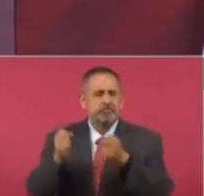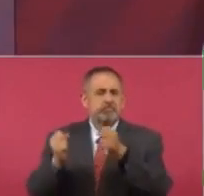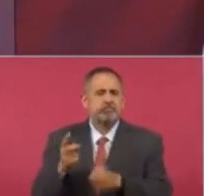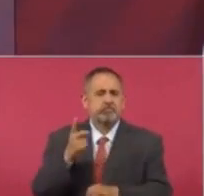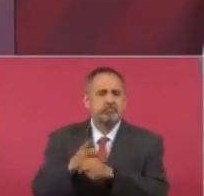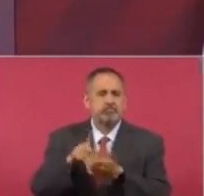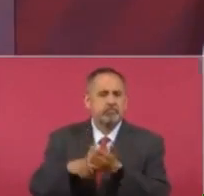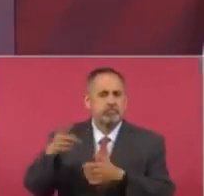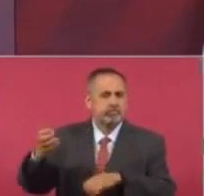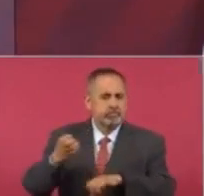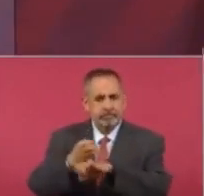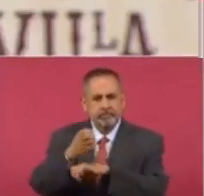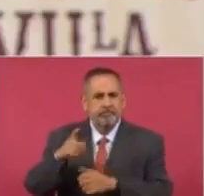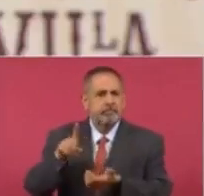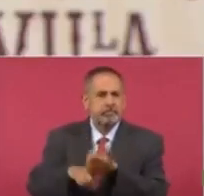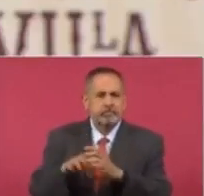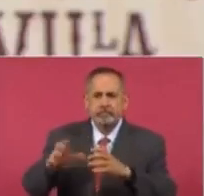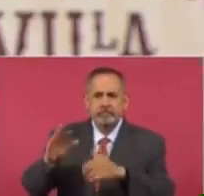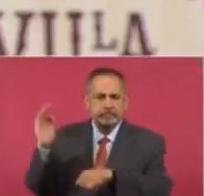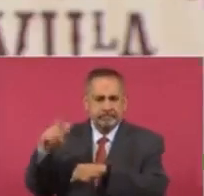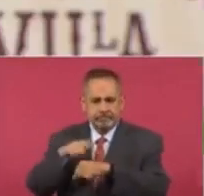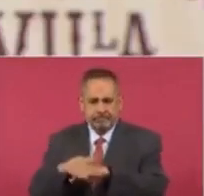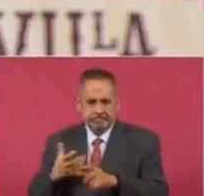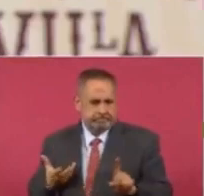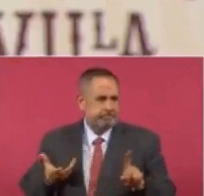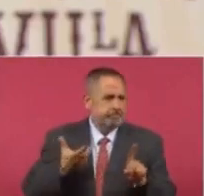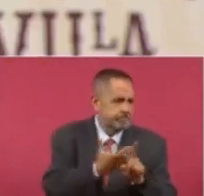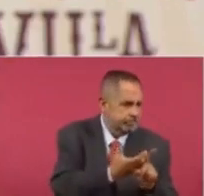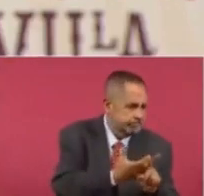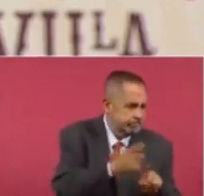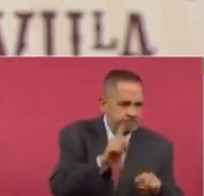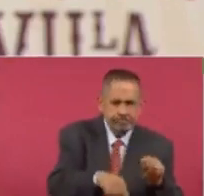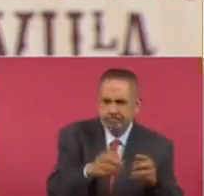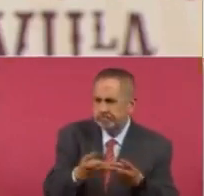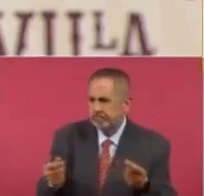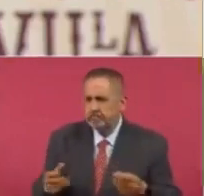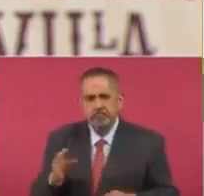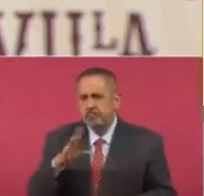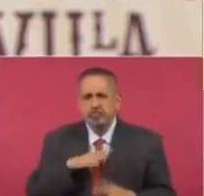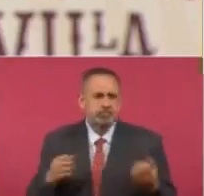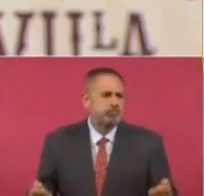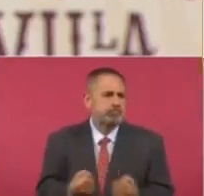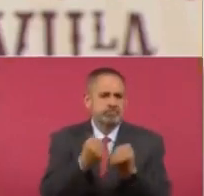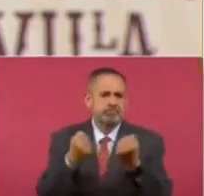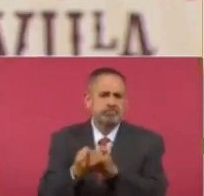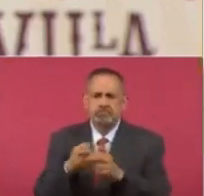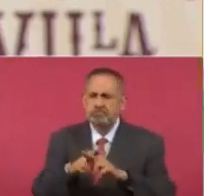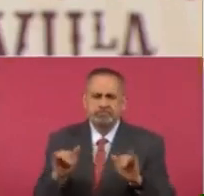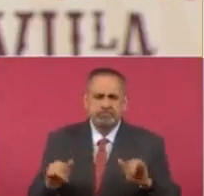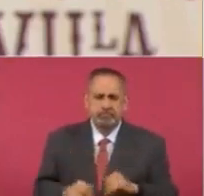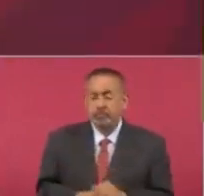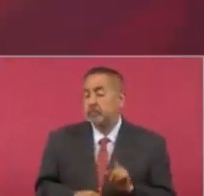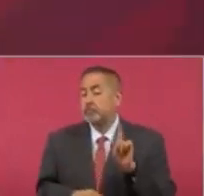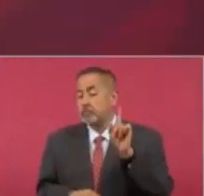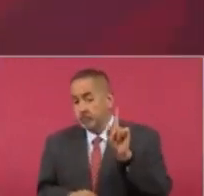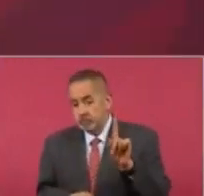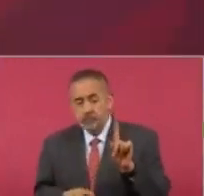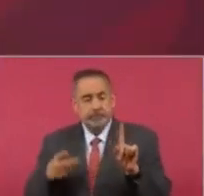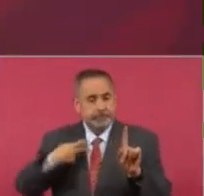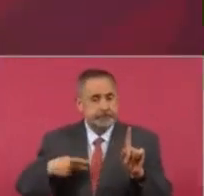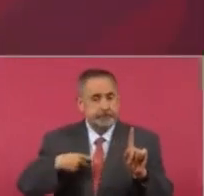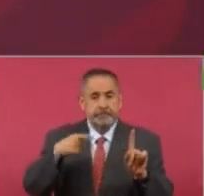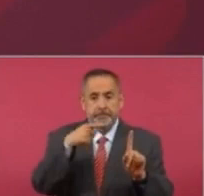y fuerzas federales eh No hay agresiones eh hubo una persona que